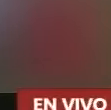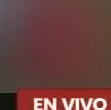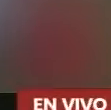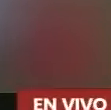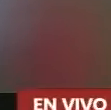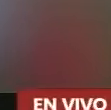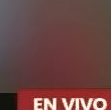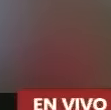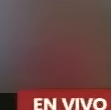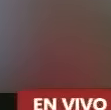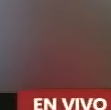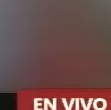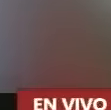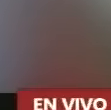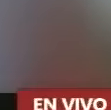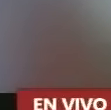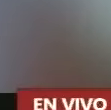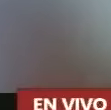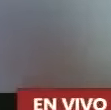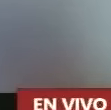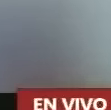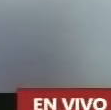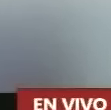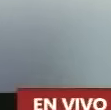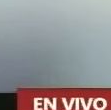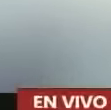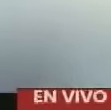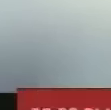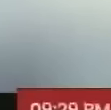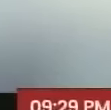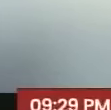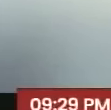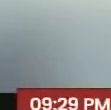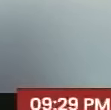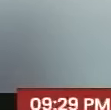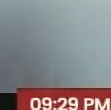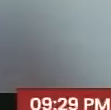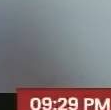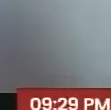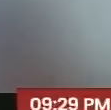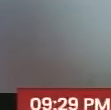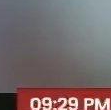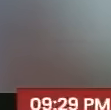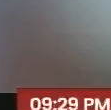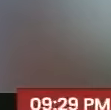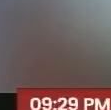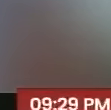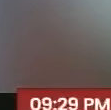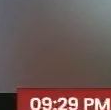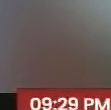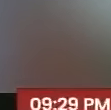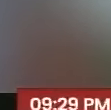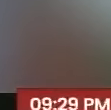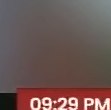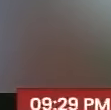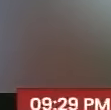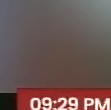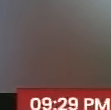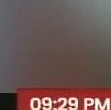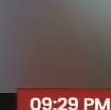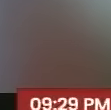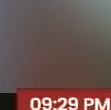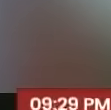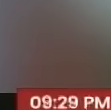diciembre marca un hito muy histórico. La tierra es indivisible. Por eso que